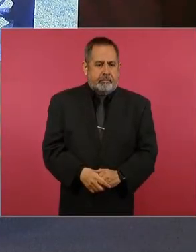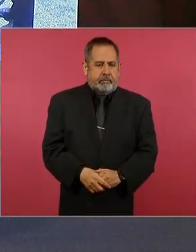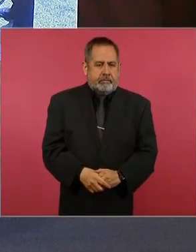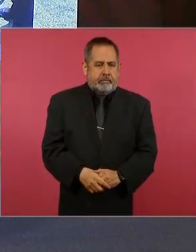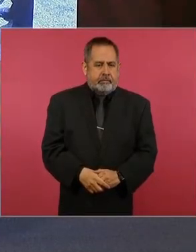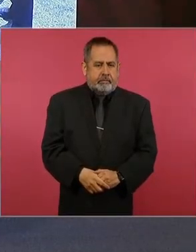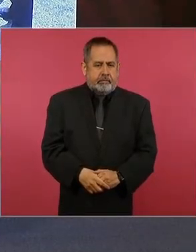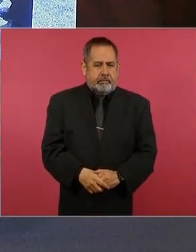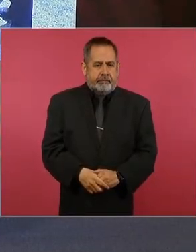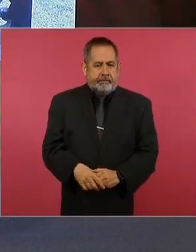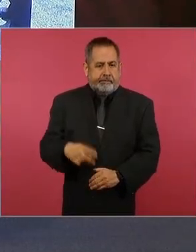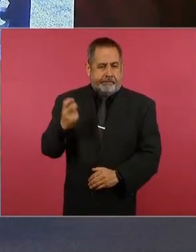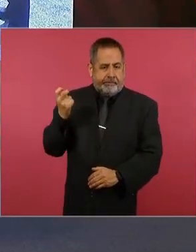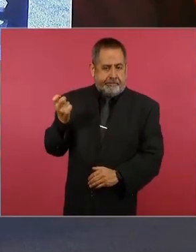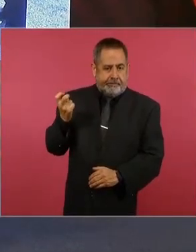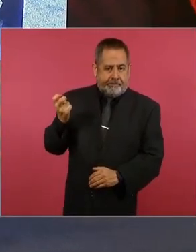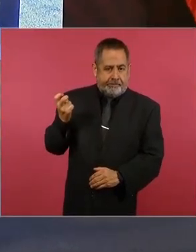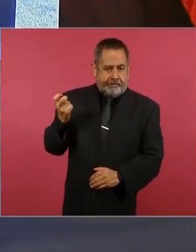Esto que tienen aquí